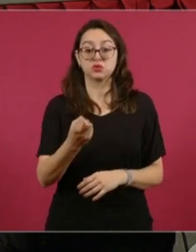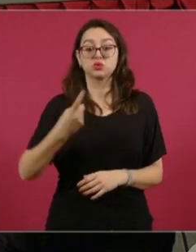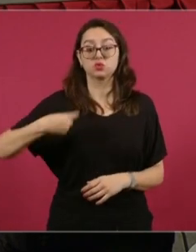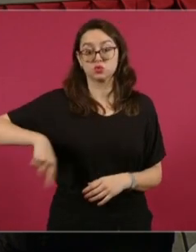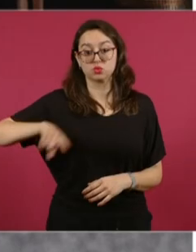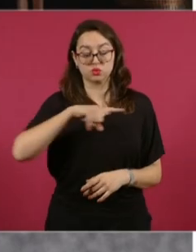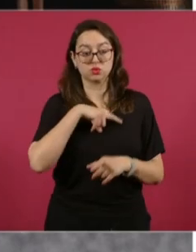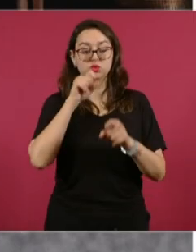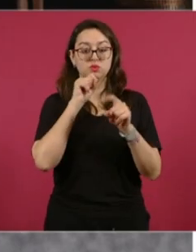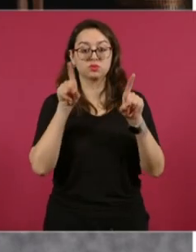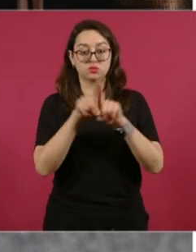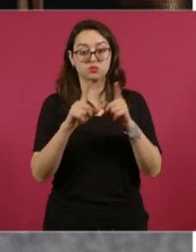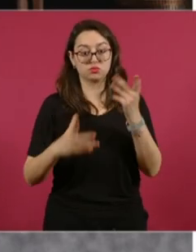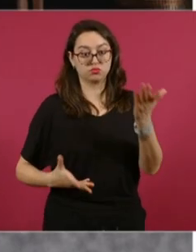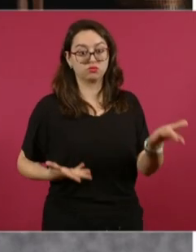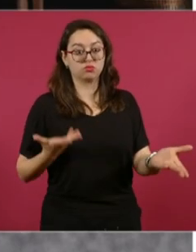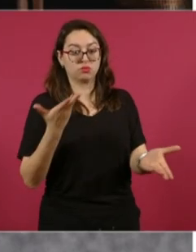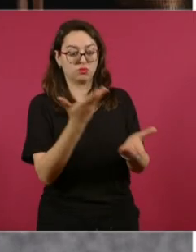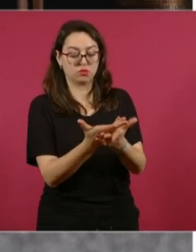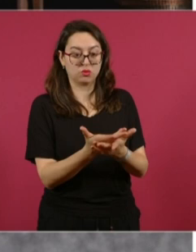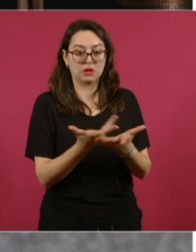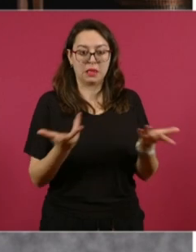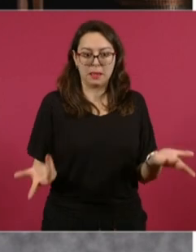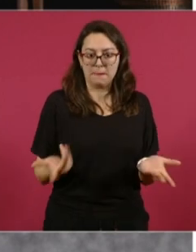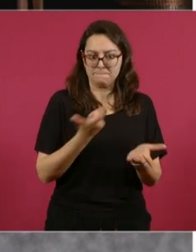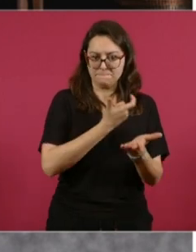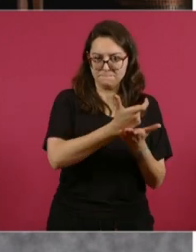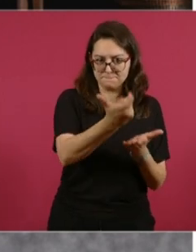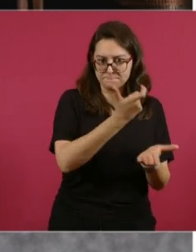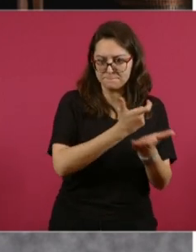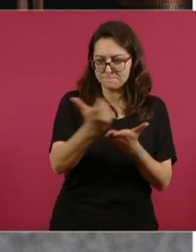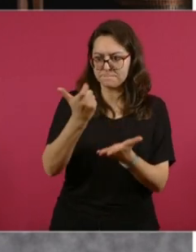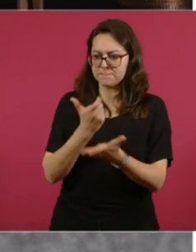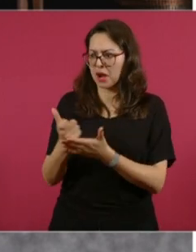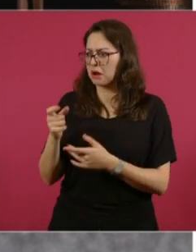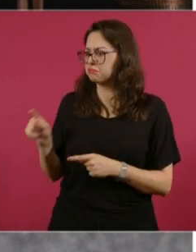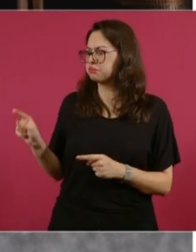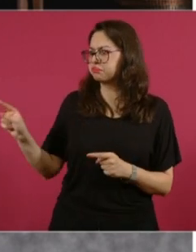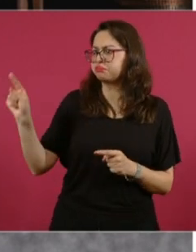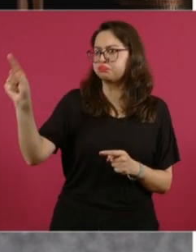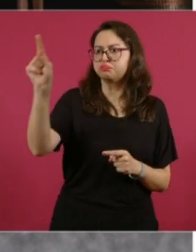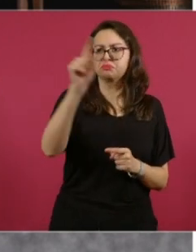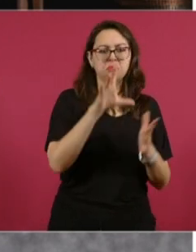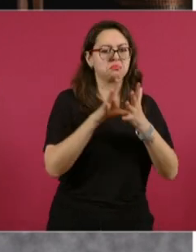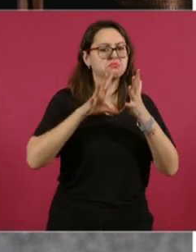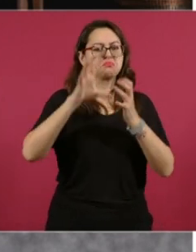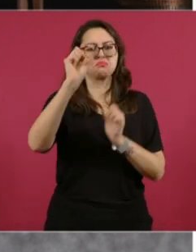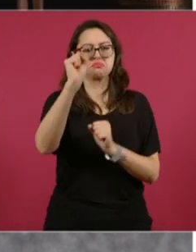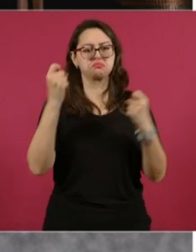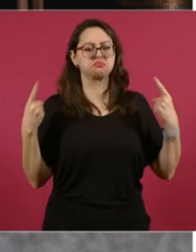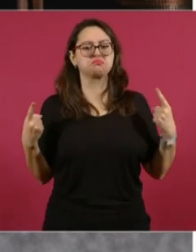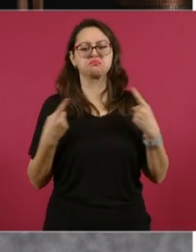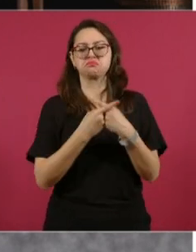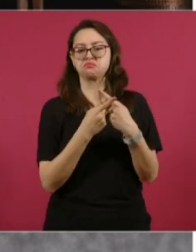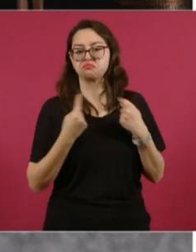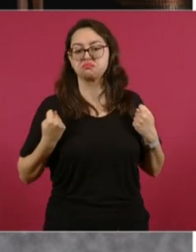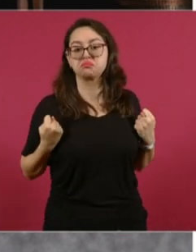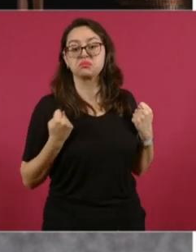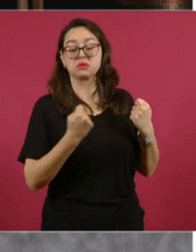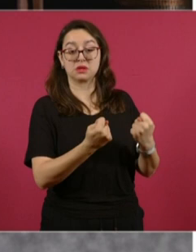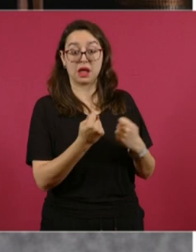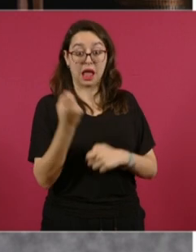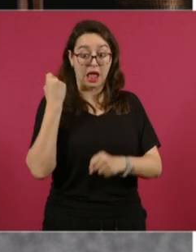ver con las remuneraciones que hoy violan la Constitución. Desde 2009, el artículo